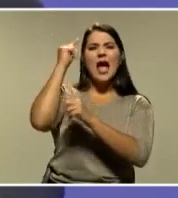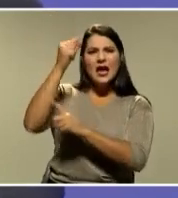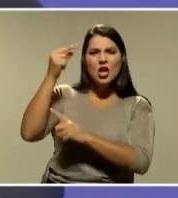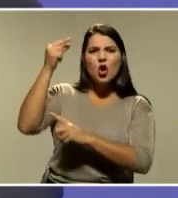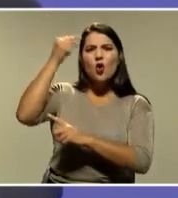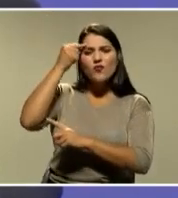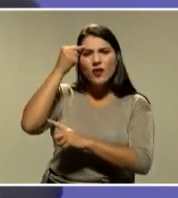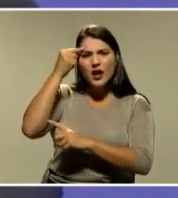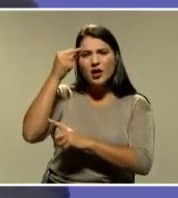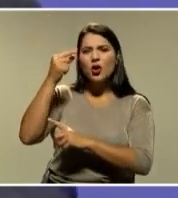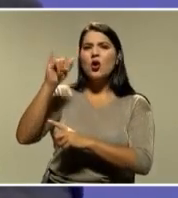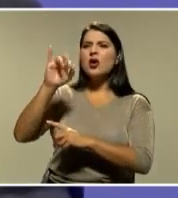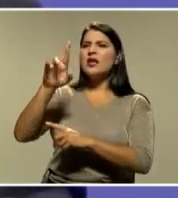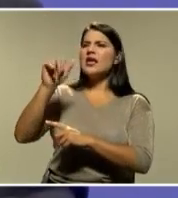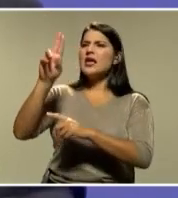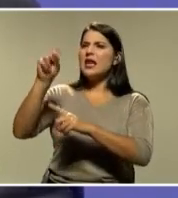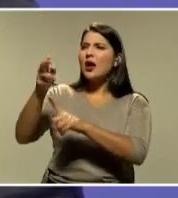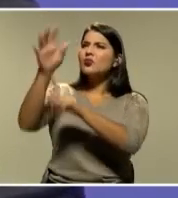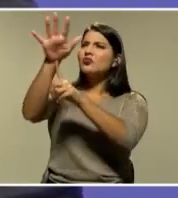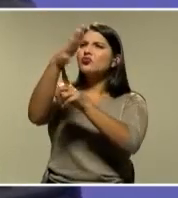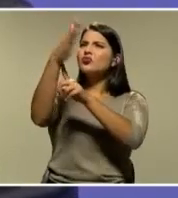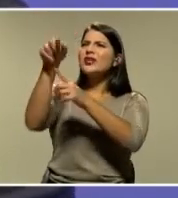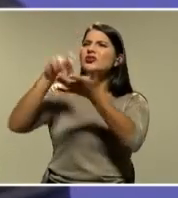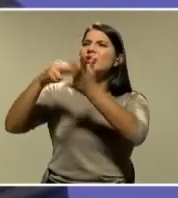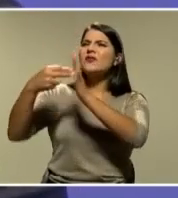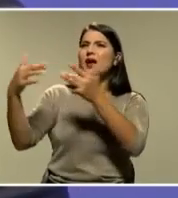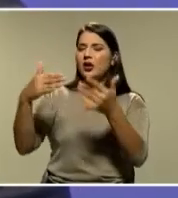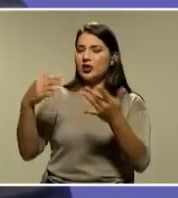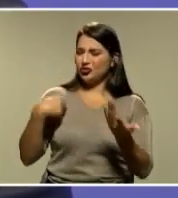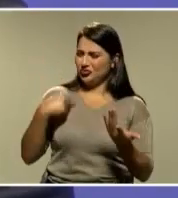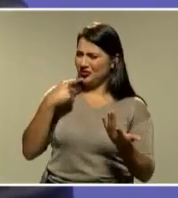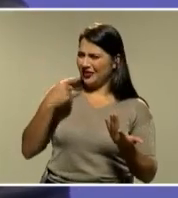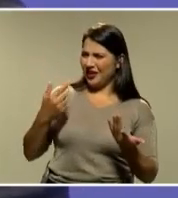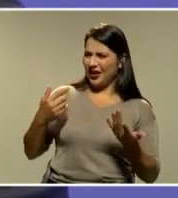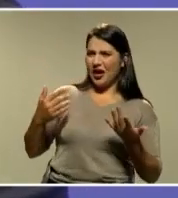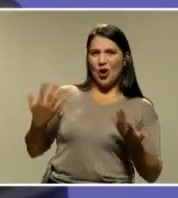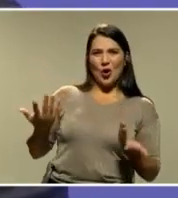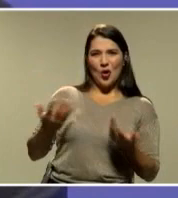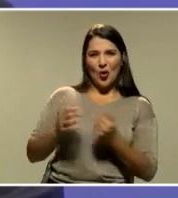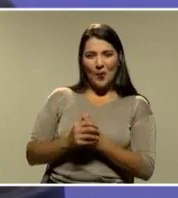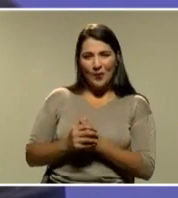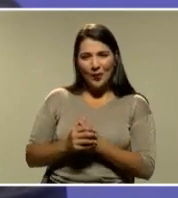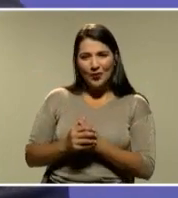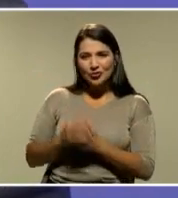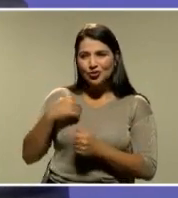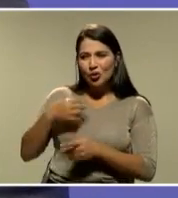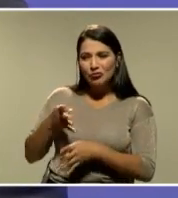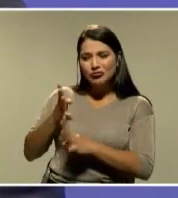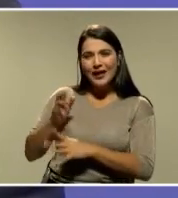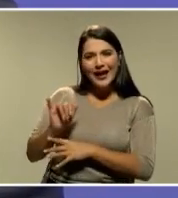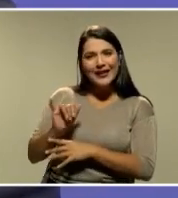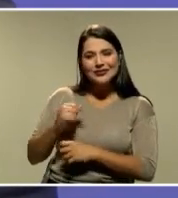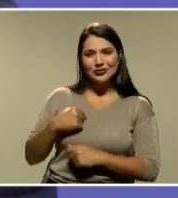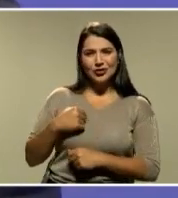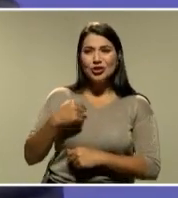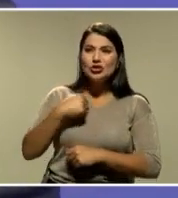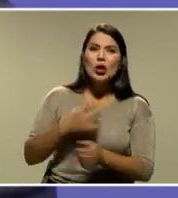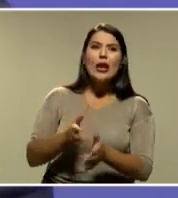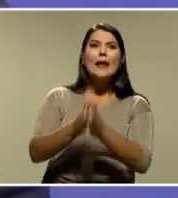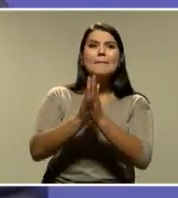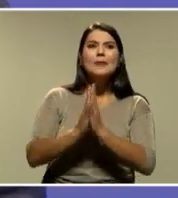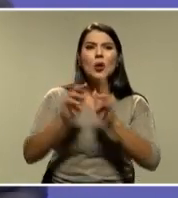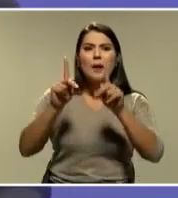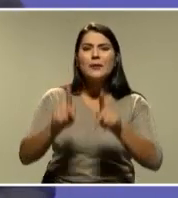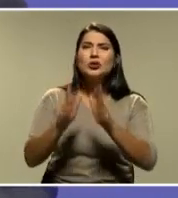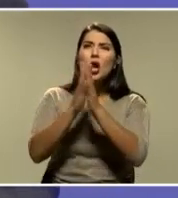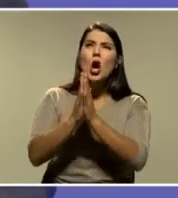izado, y eso es solo cuando hay guerra. Entonces yo le decía, pero ¿cómo vamos a postear esto? Le estamos pidiendo a la gente que se una a rezos o a meditaciones